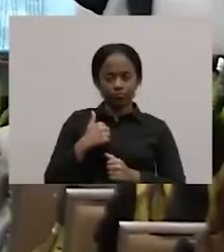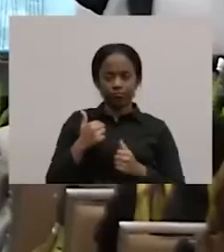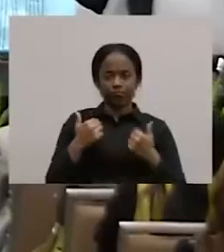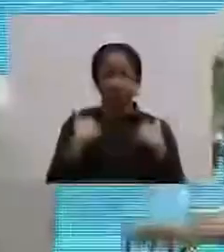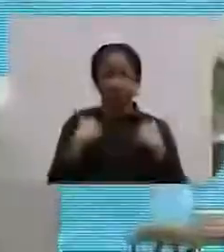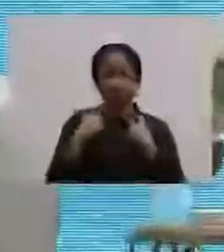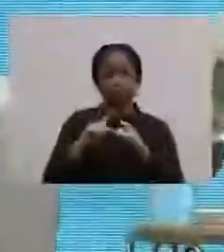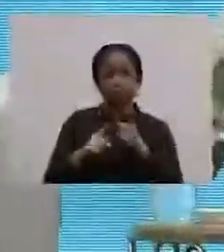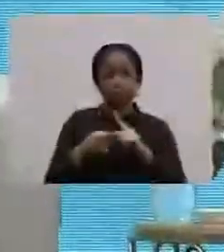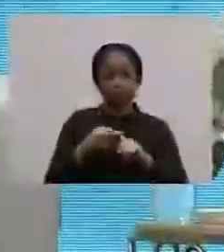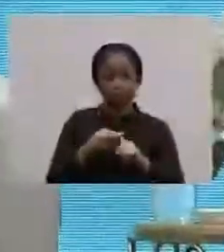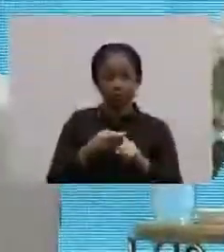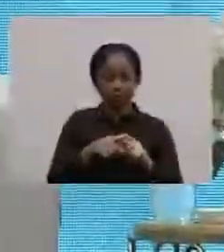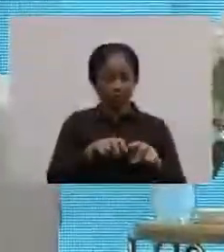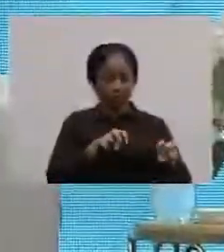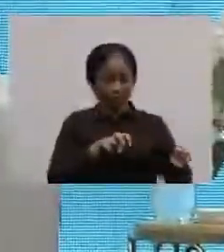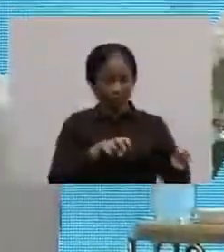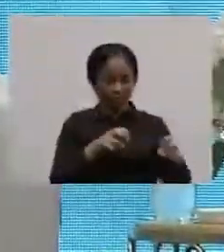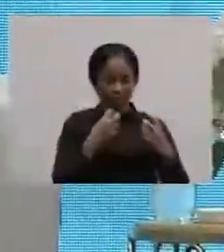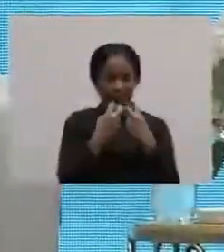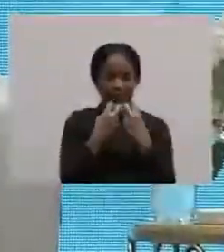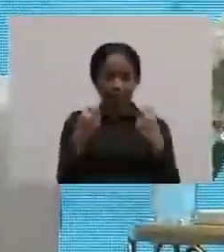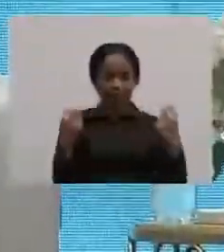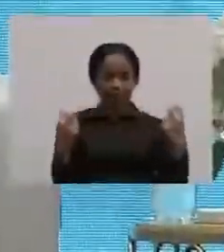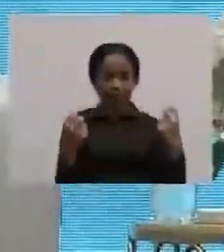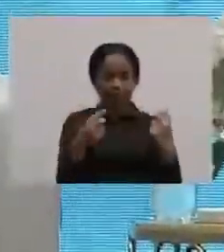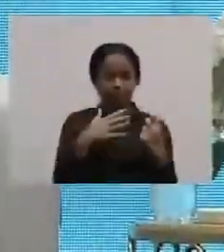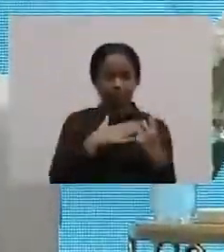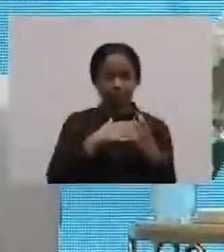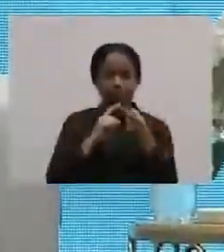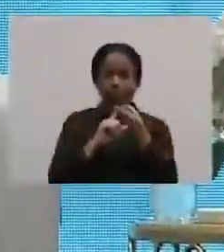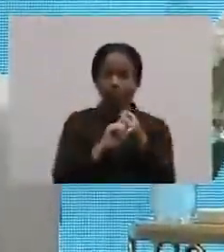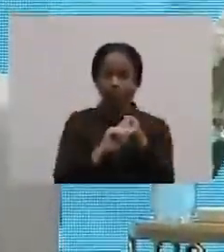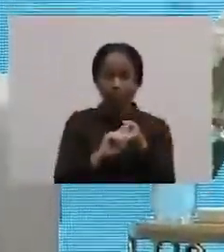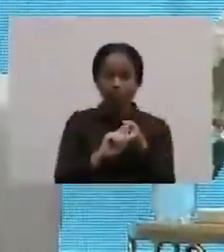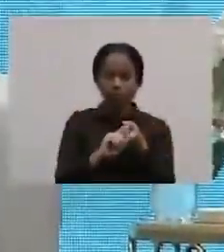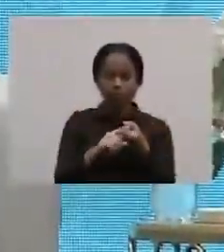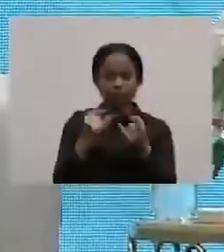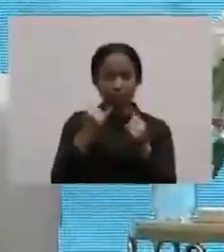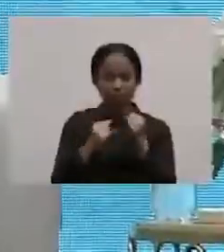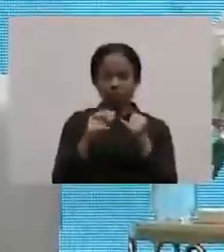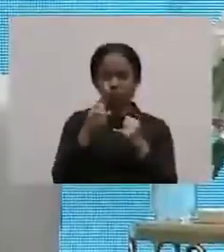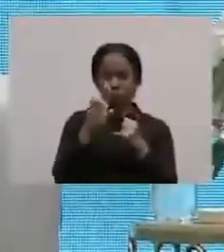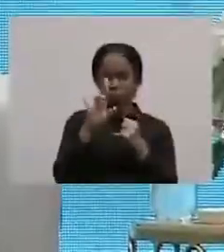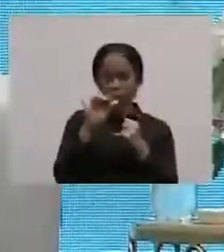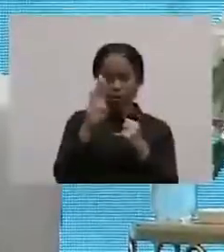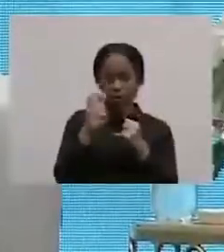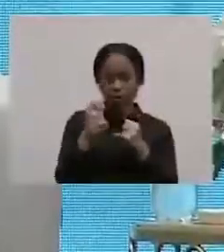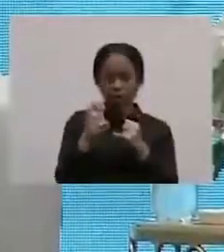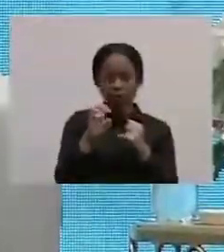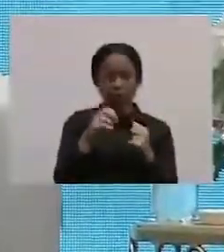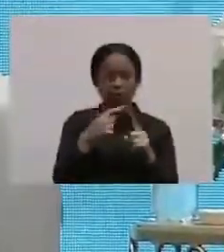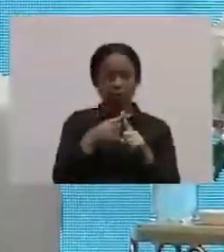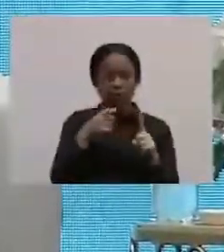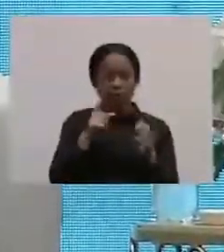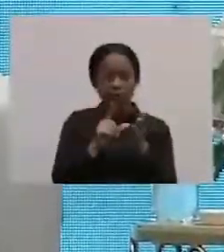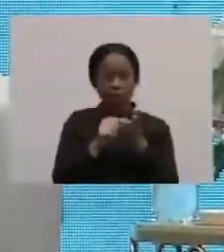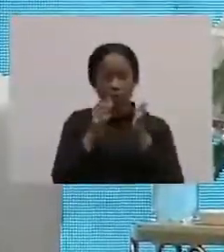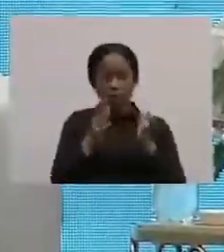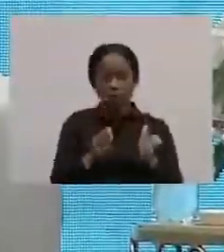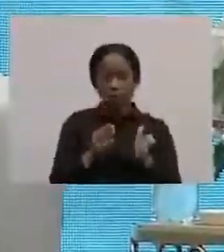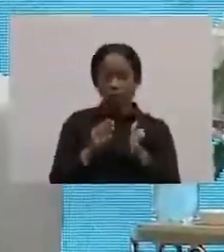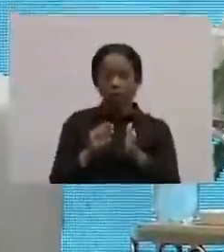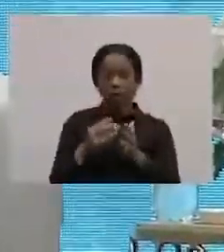está sentada aquí en primera fila, la amiga Millicent Uribe, del periódico Hoy, que ella dice que cree en